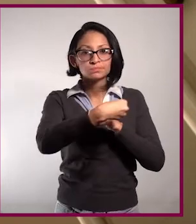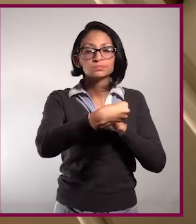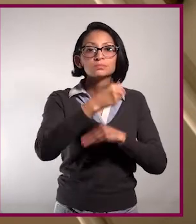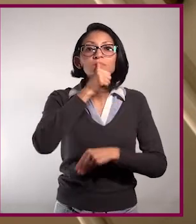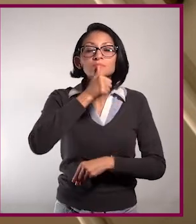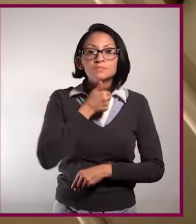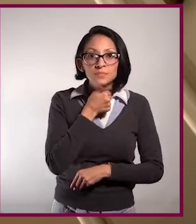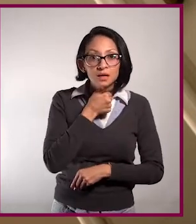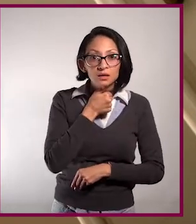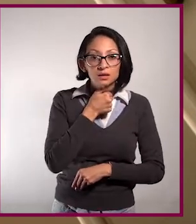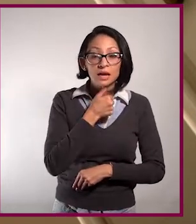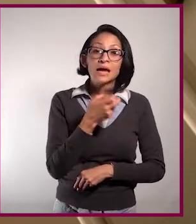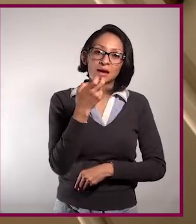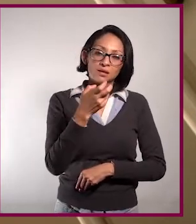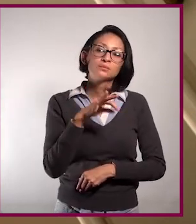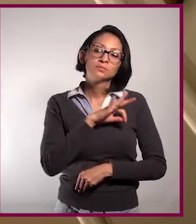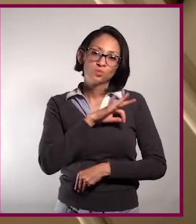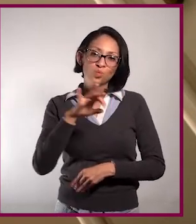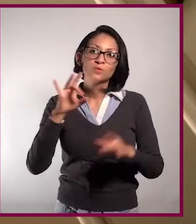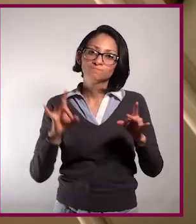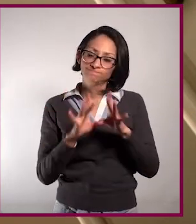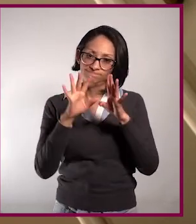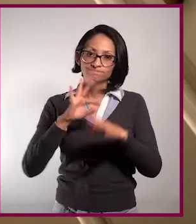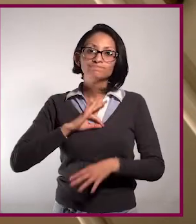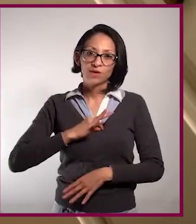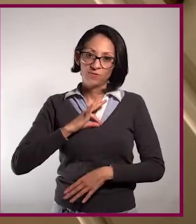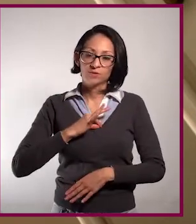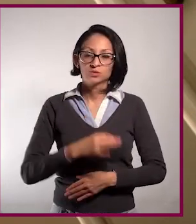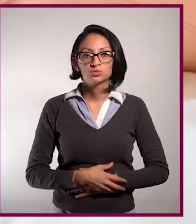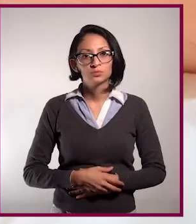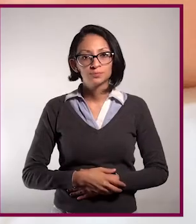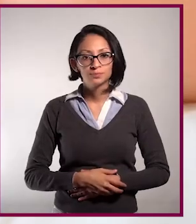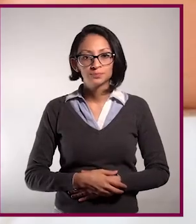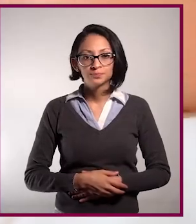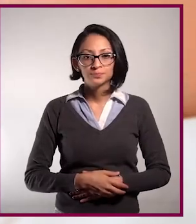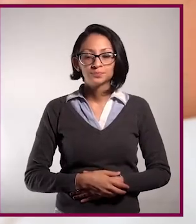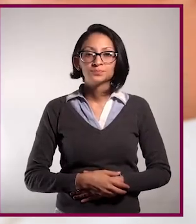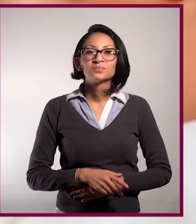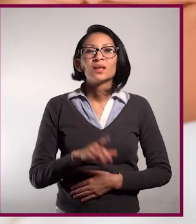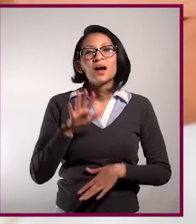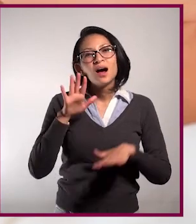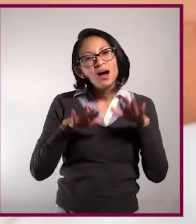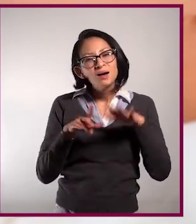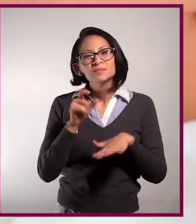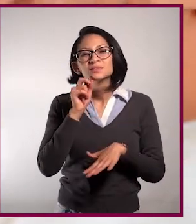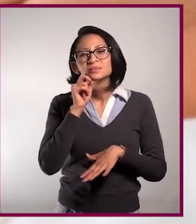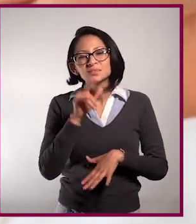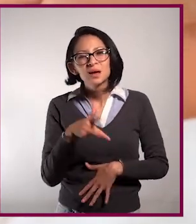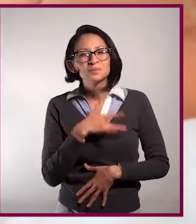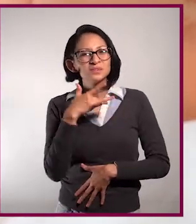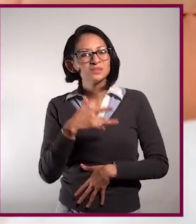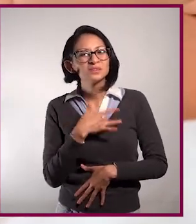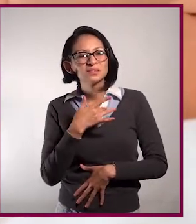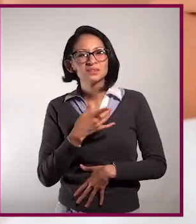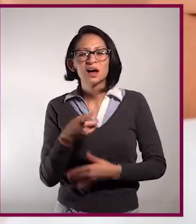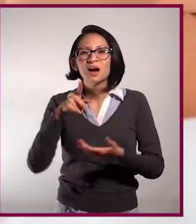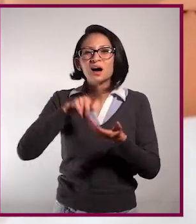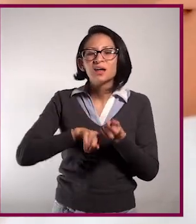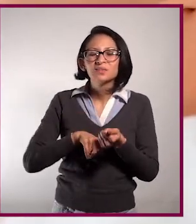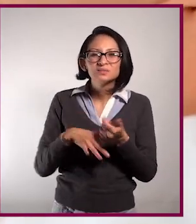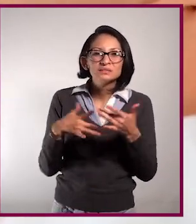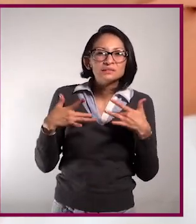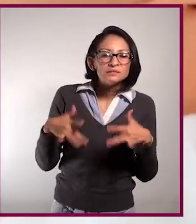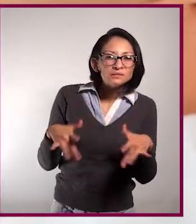se arrastran hacia la vagina y pueden causar infecciones. Las irritaciones también pueden causar